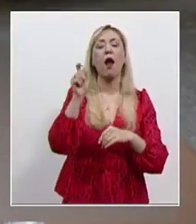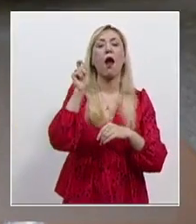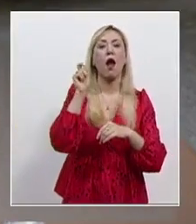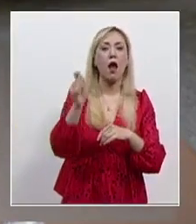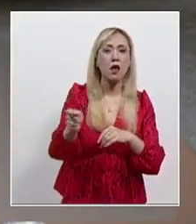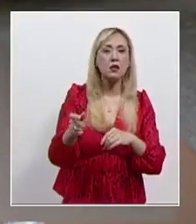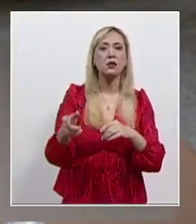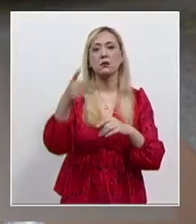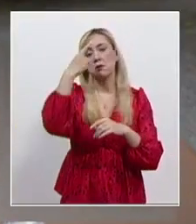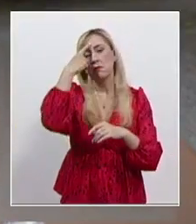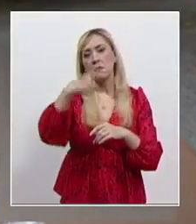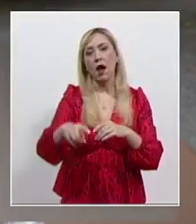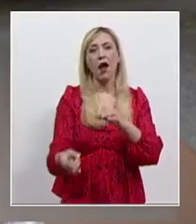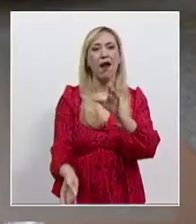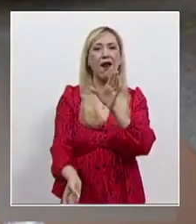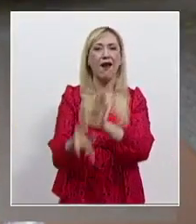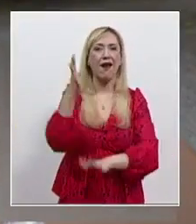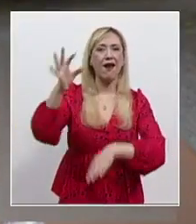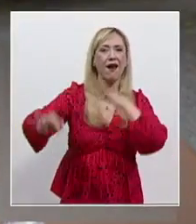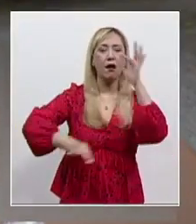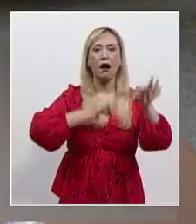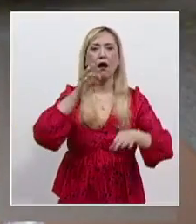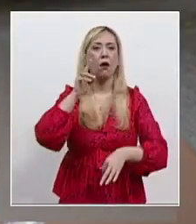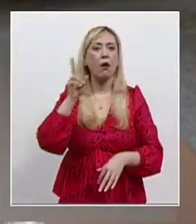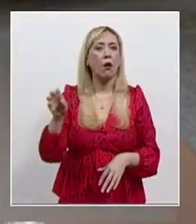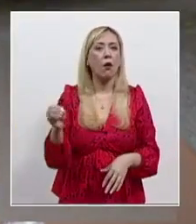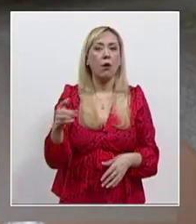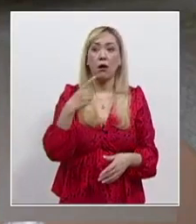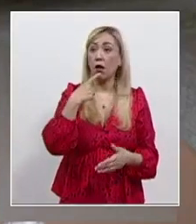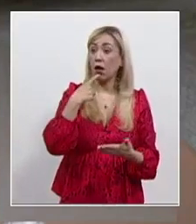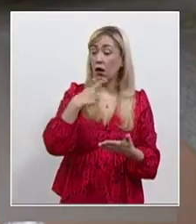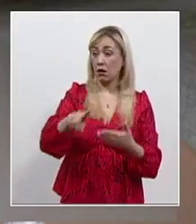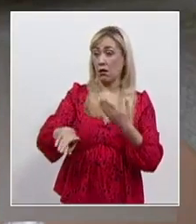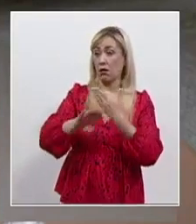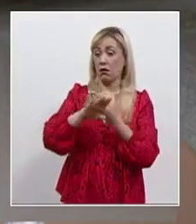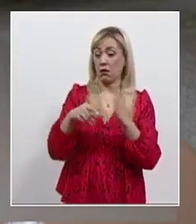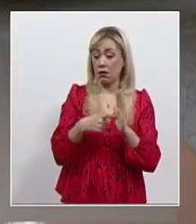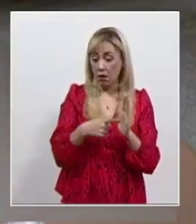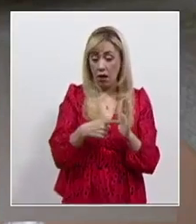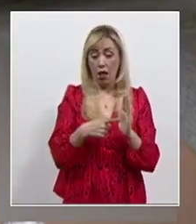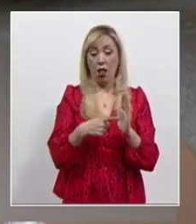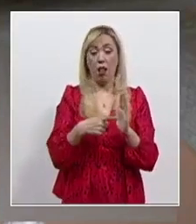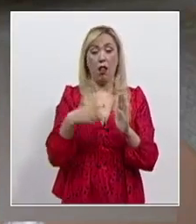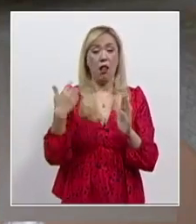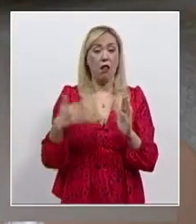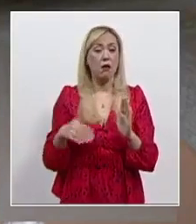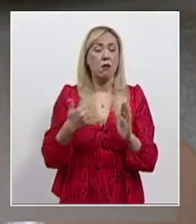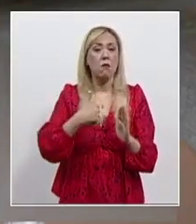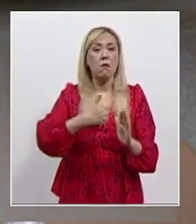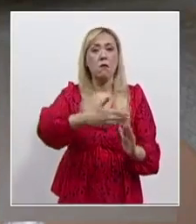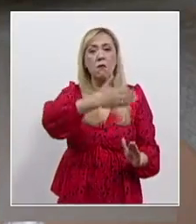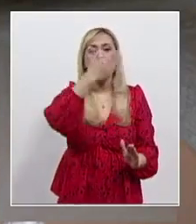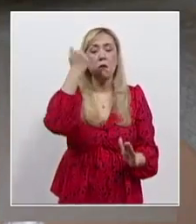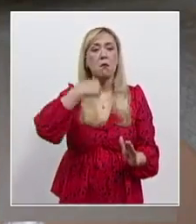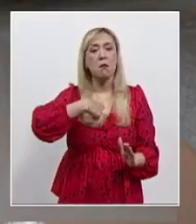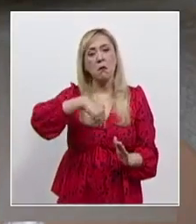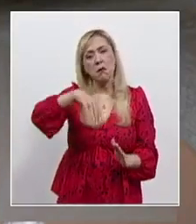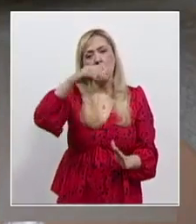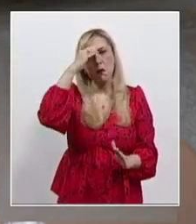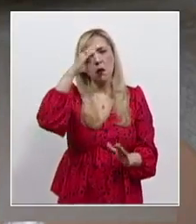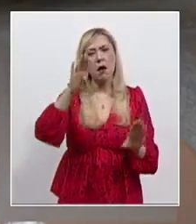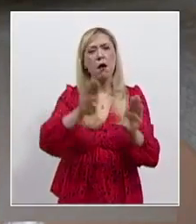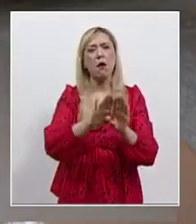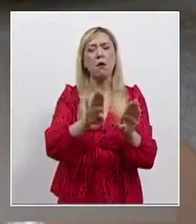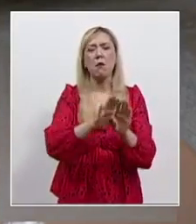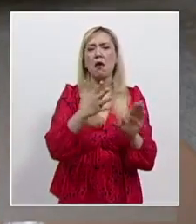materia de la denuncia, ya que pudo acceder a tales enlaces dado que su existencia y contenido se hizo constar desde un principio en un